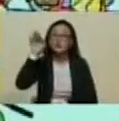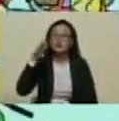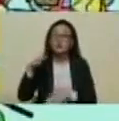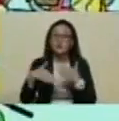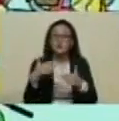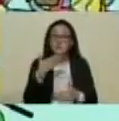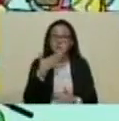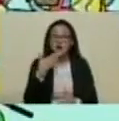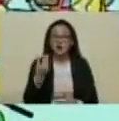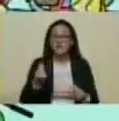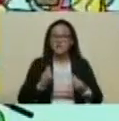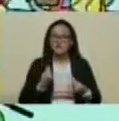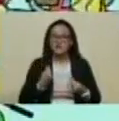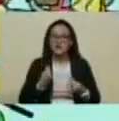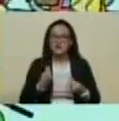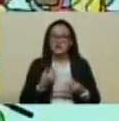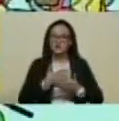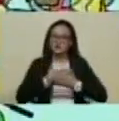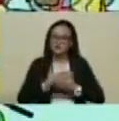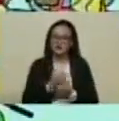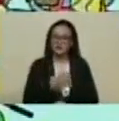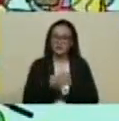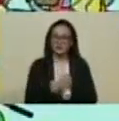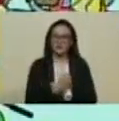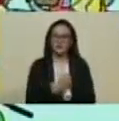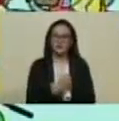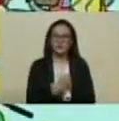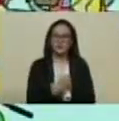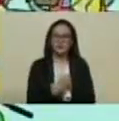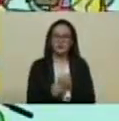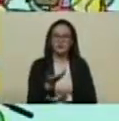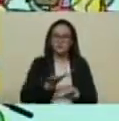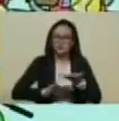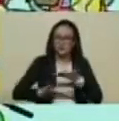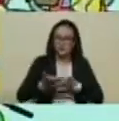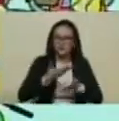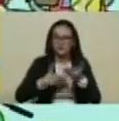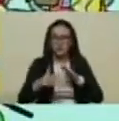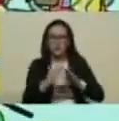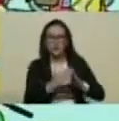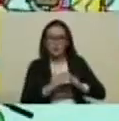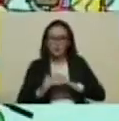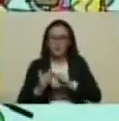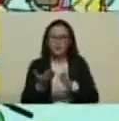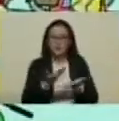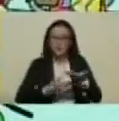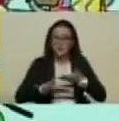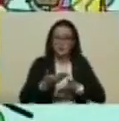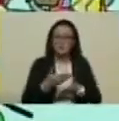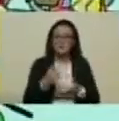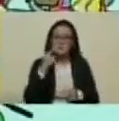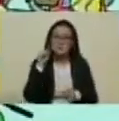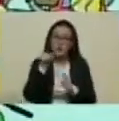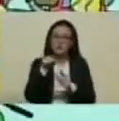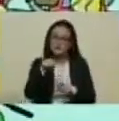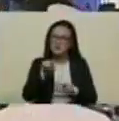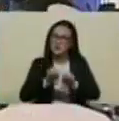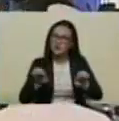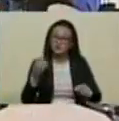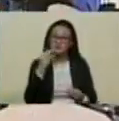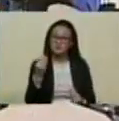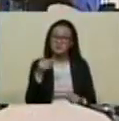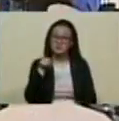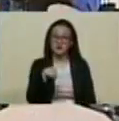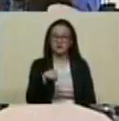vida recta, honesta, solidaria, amorosa, en comunidad. Para eso es la